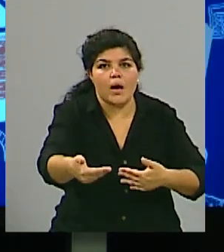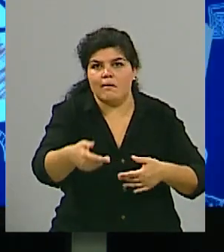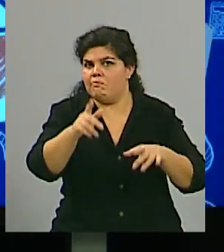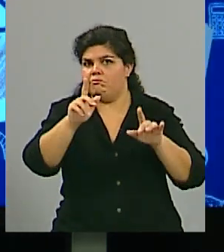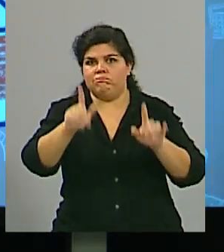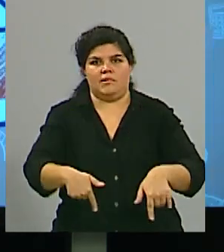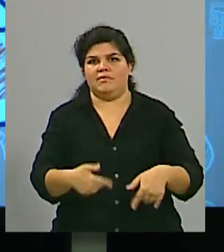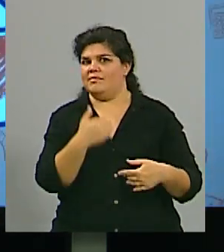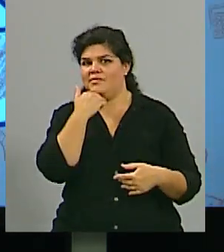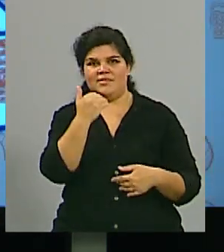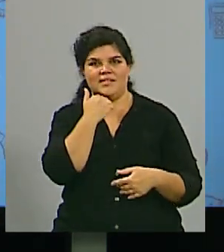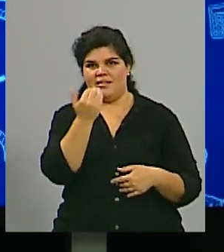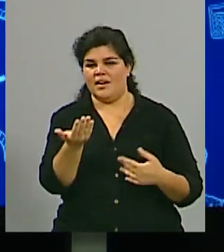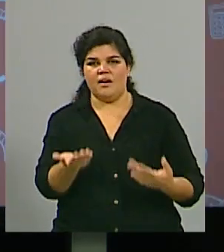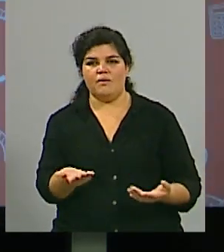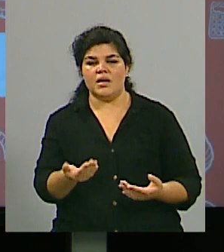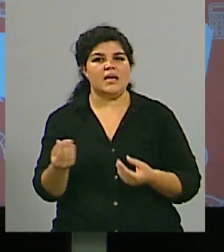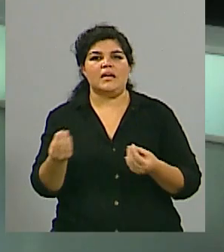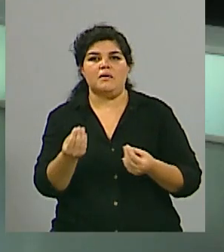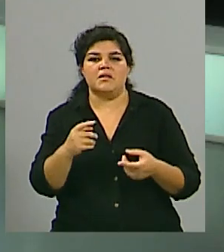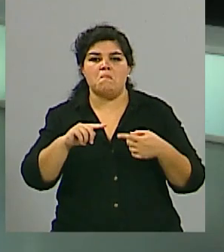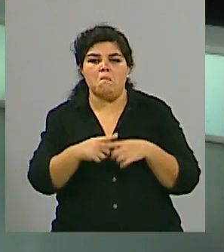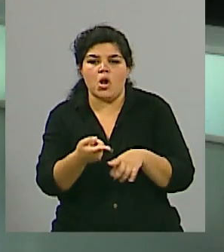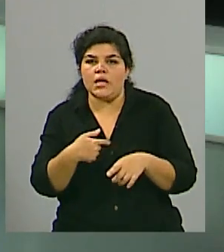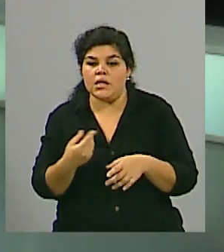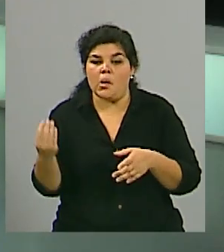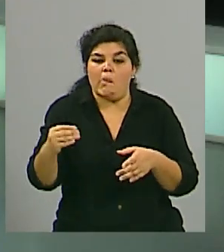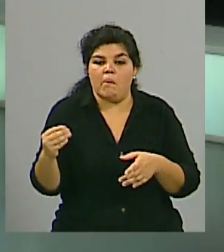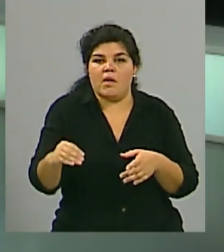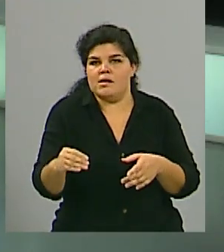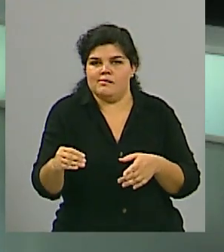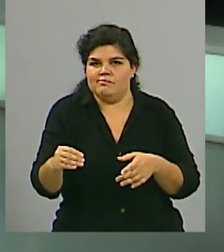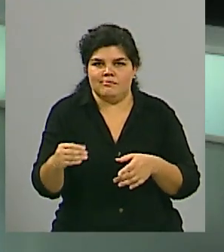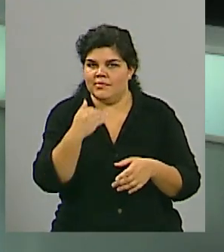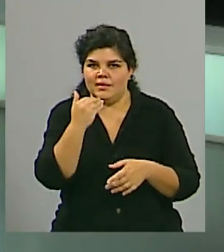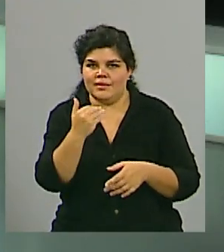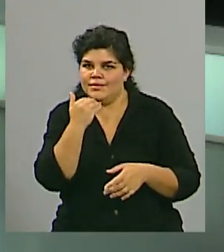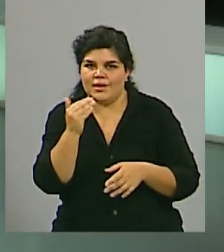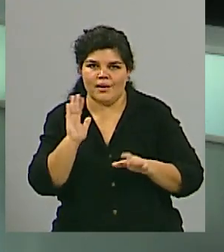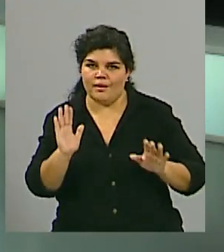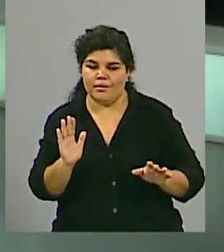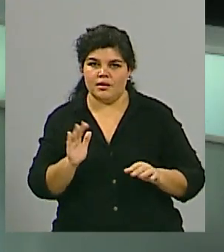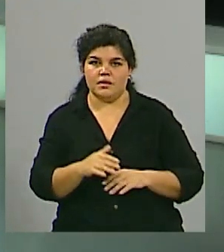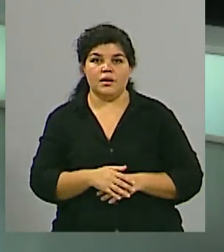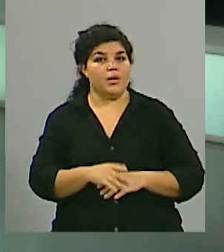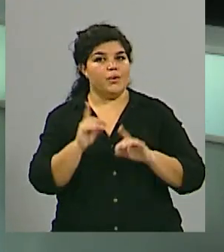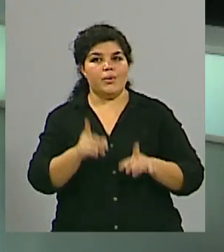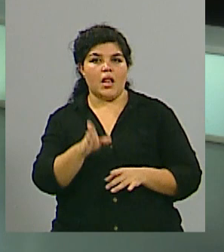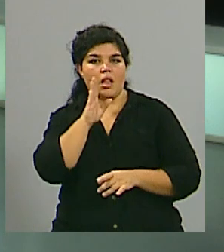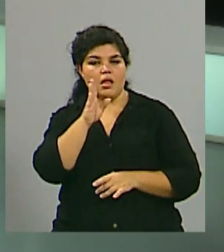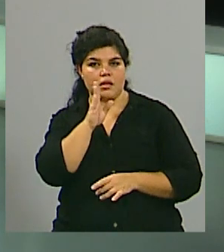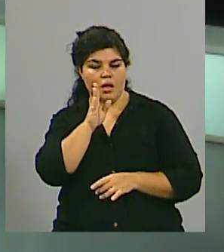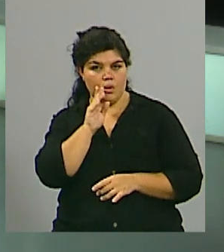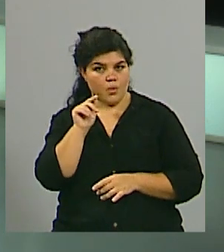pata política que estaría viniendo por detrás? Esa es una excusa que se estaría utilizando desde Estados Unidos en el sentido de